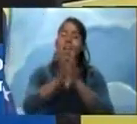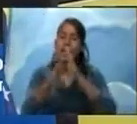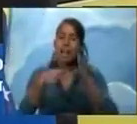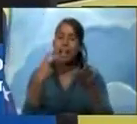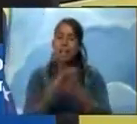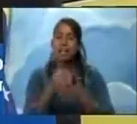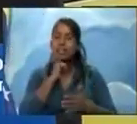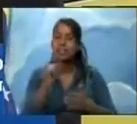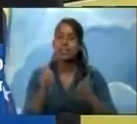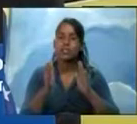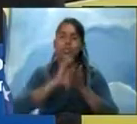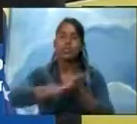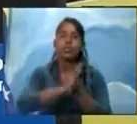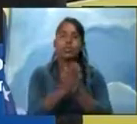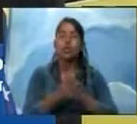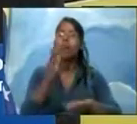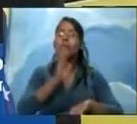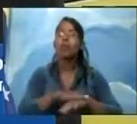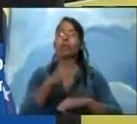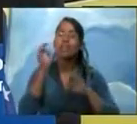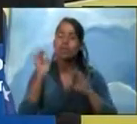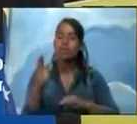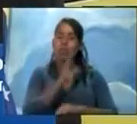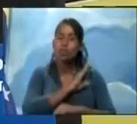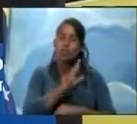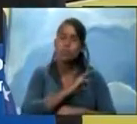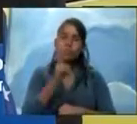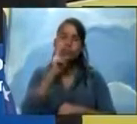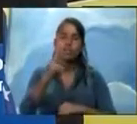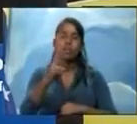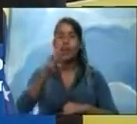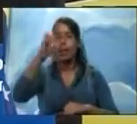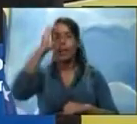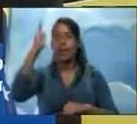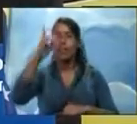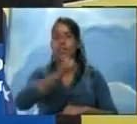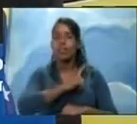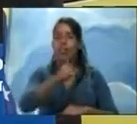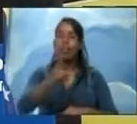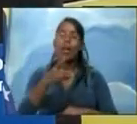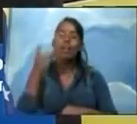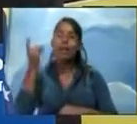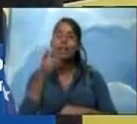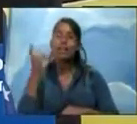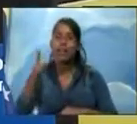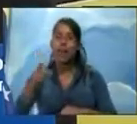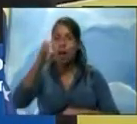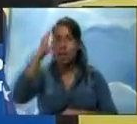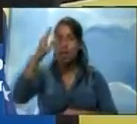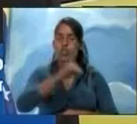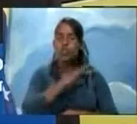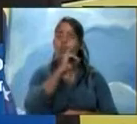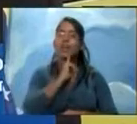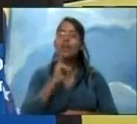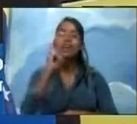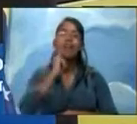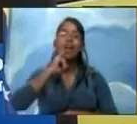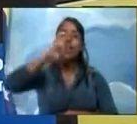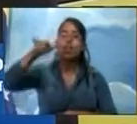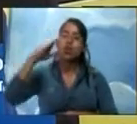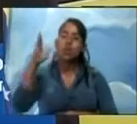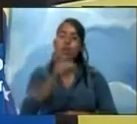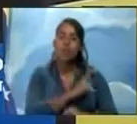eran destruidos? Porque ninguno tomó en cuenta al Dios de Daniel, al Dios de Israel, a Jehová de